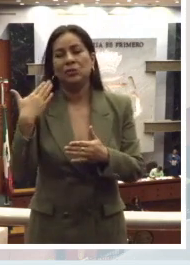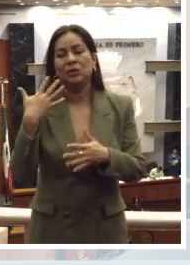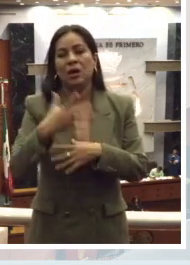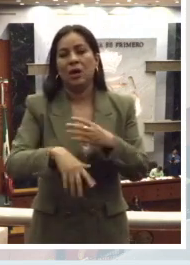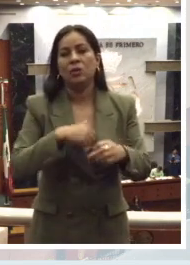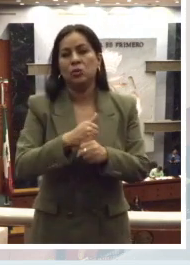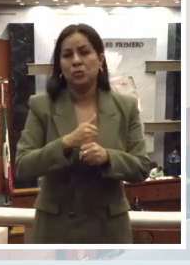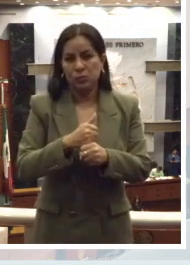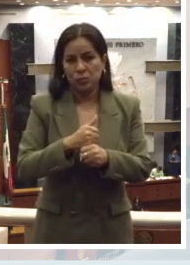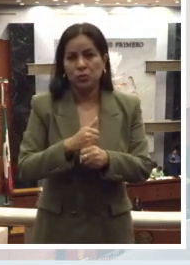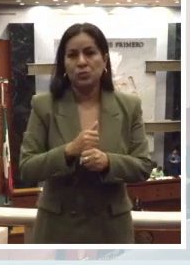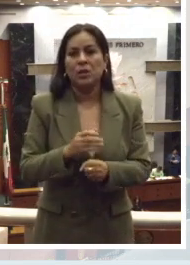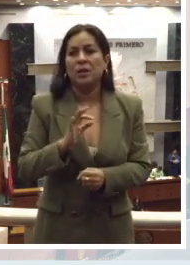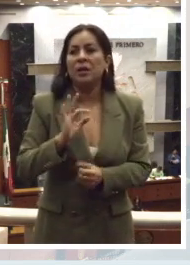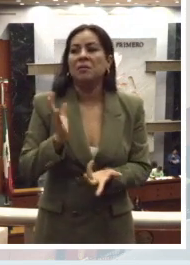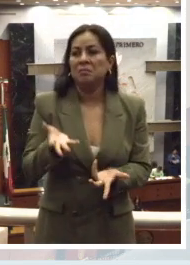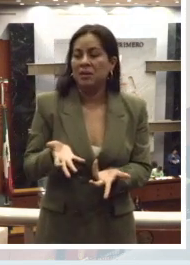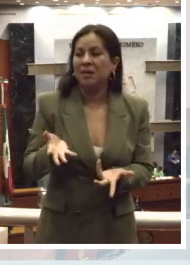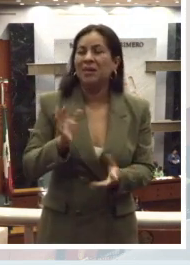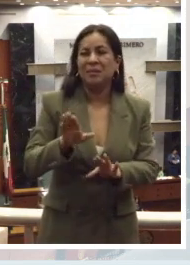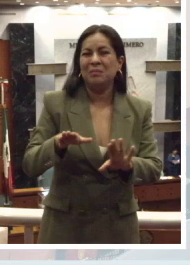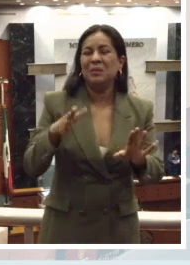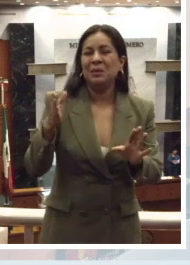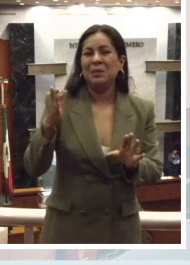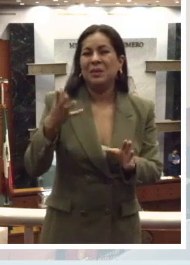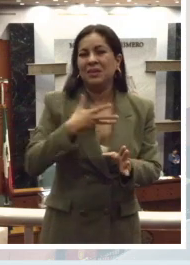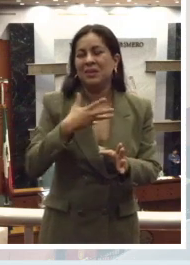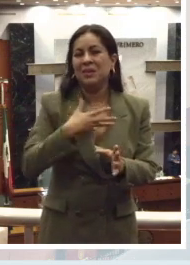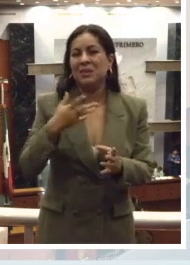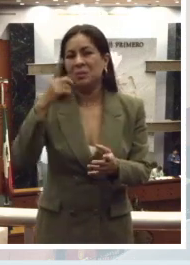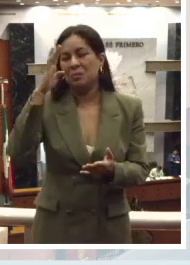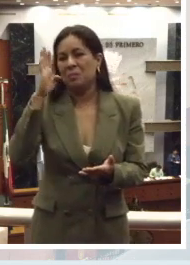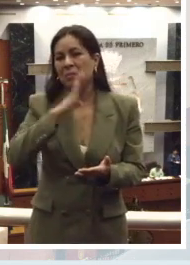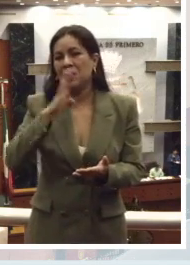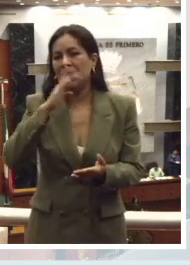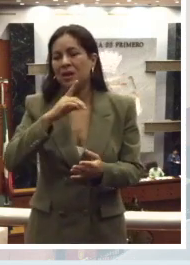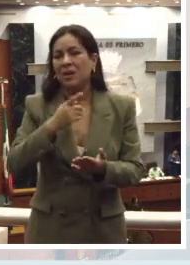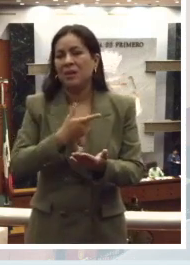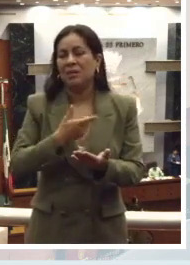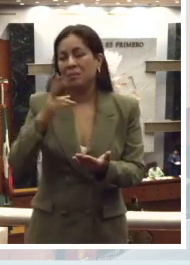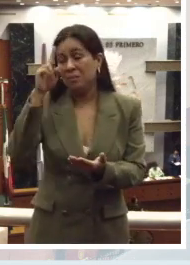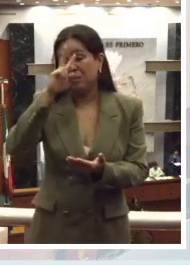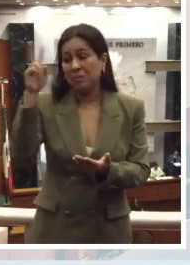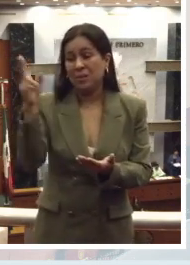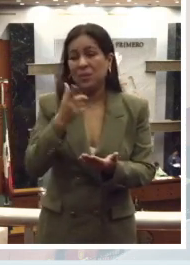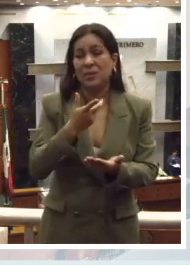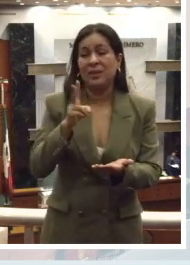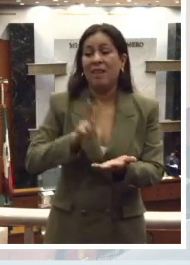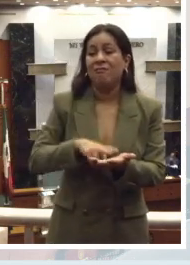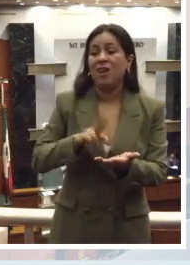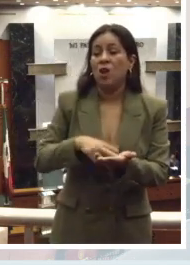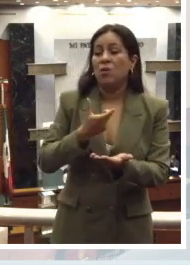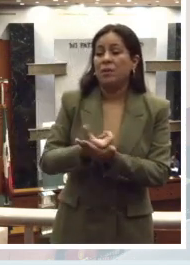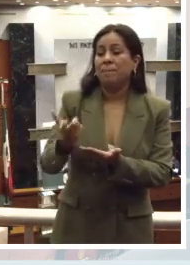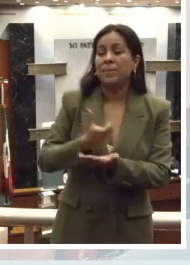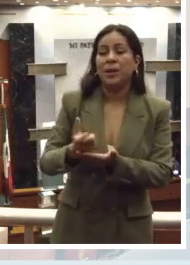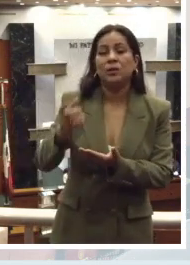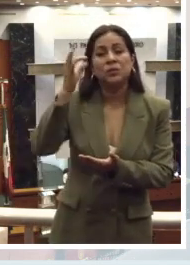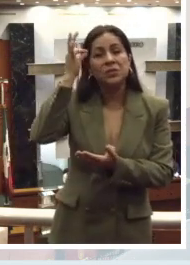años, afectando de manera directa los costos de bienes y servicios esenciales.